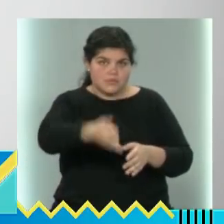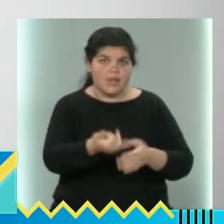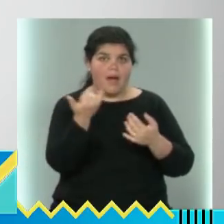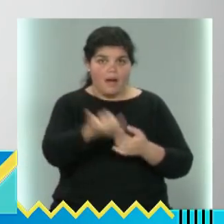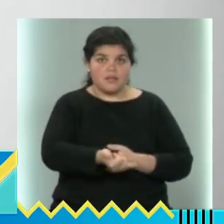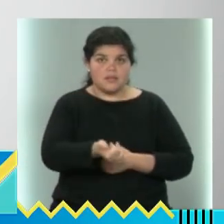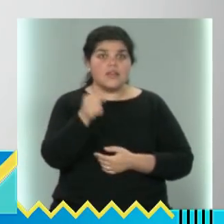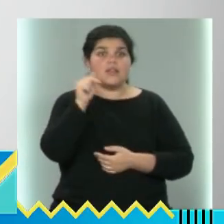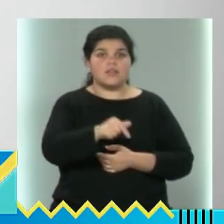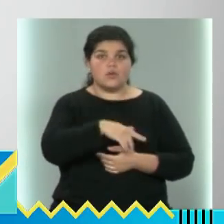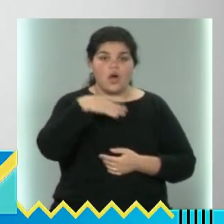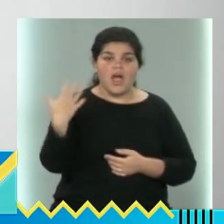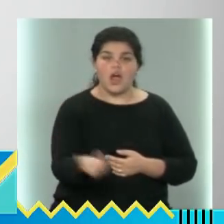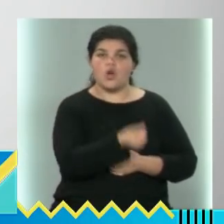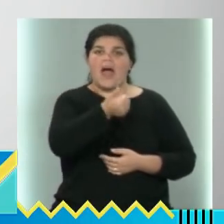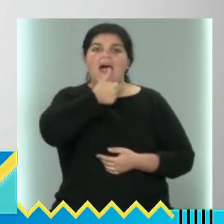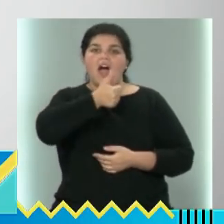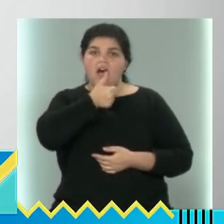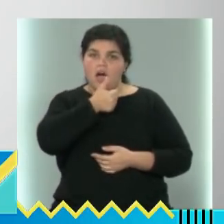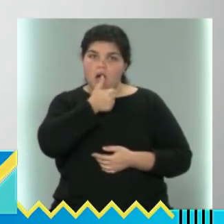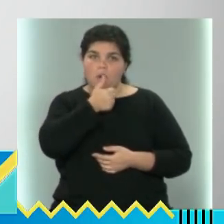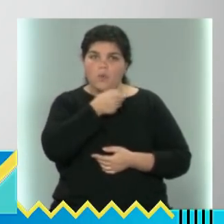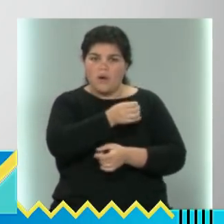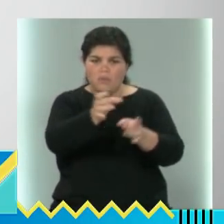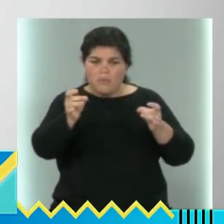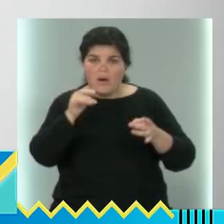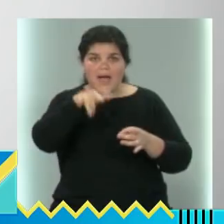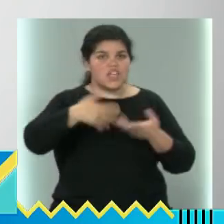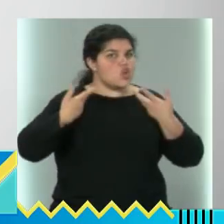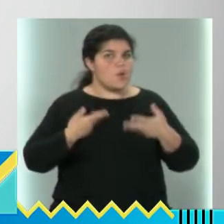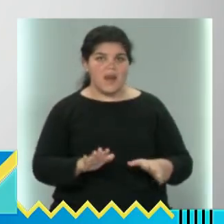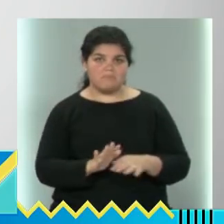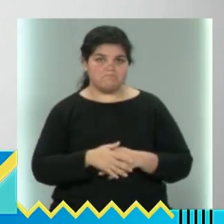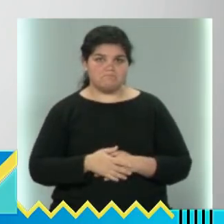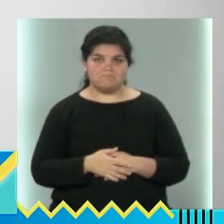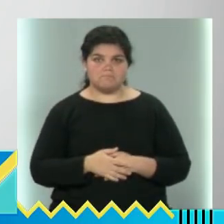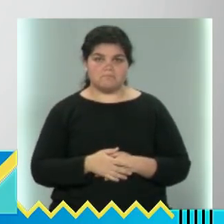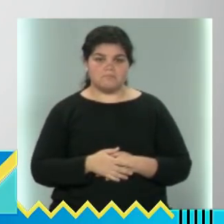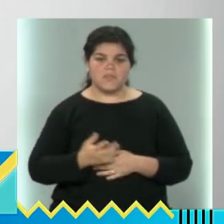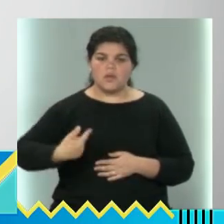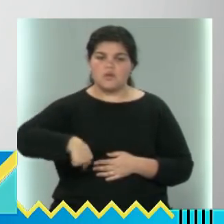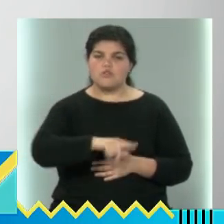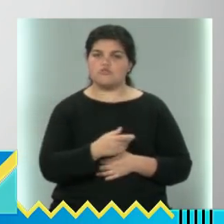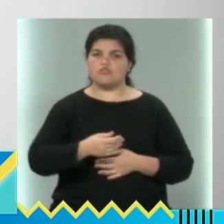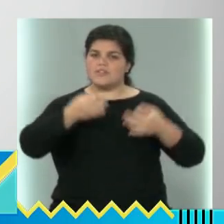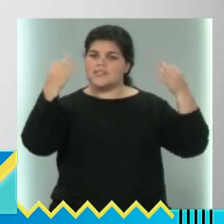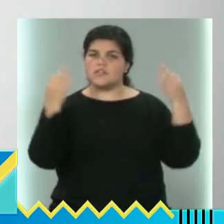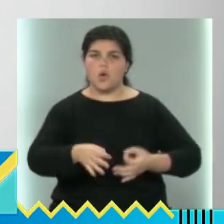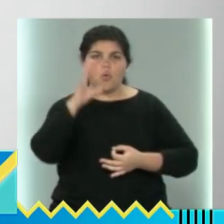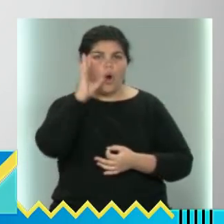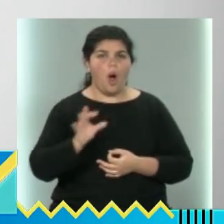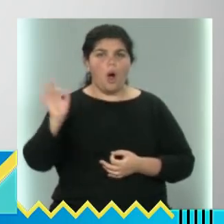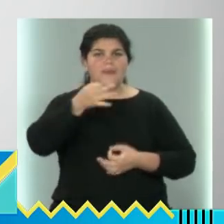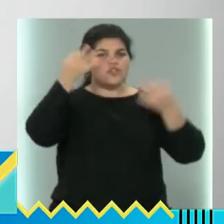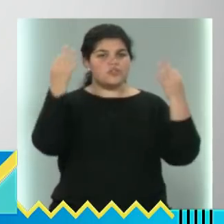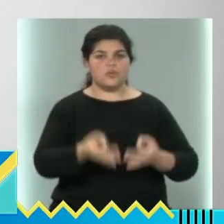haber encontrado en el agua trazas de hidrocarburos hubiera sido absolutamente normal. ¿Qué nos lleva a nosotros a confirmar la hipótesis de que